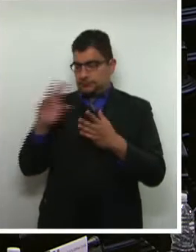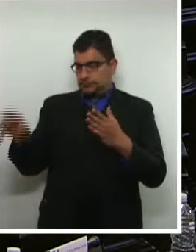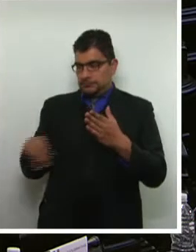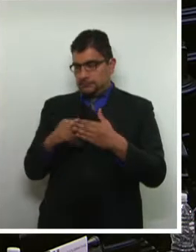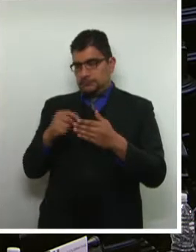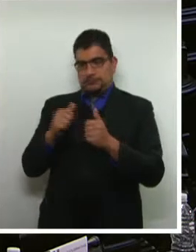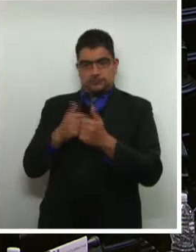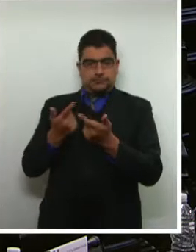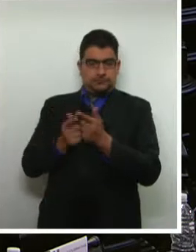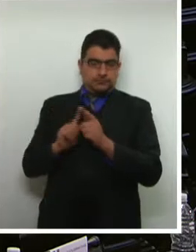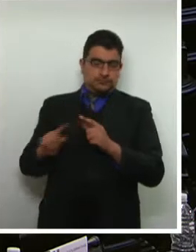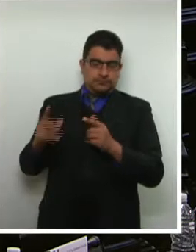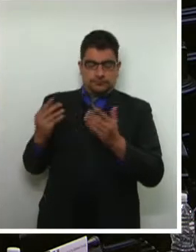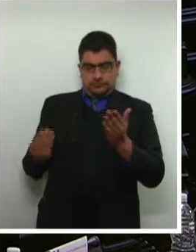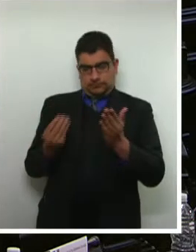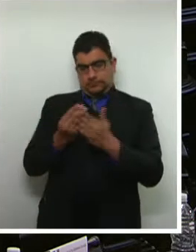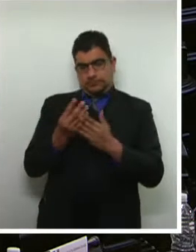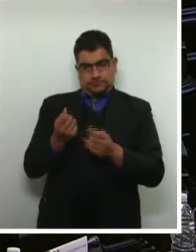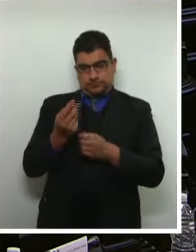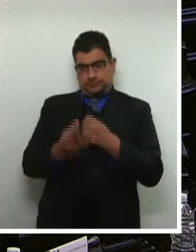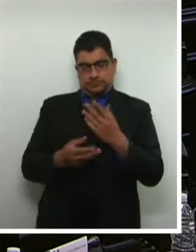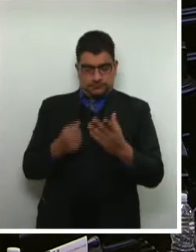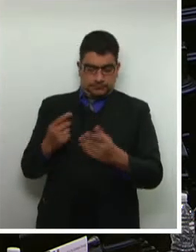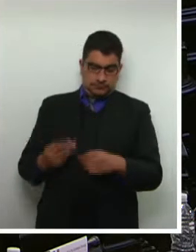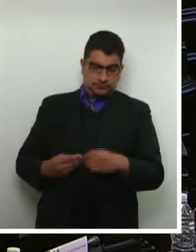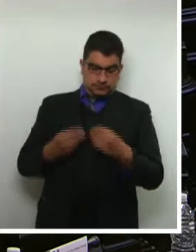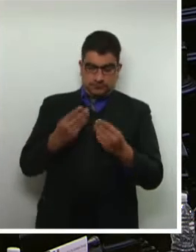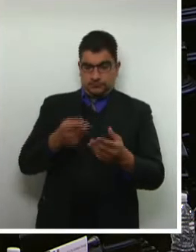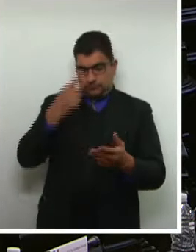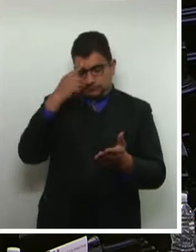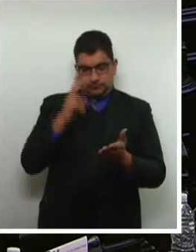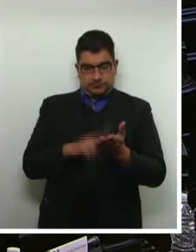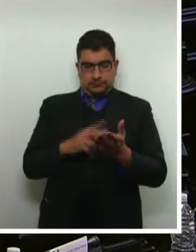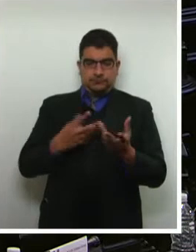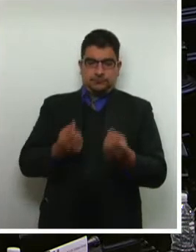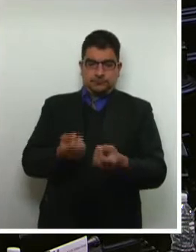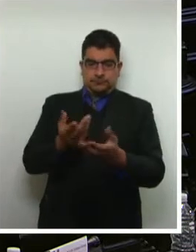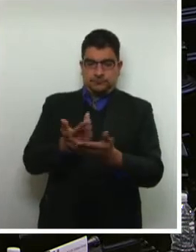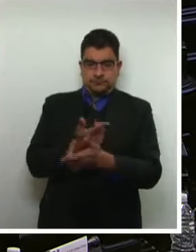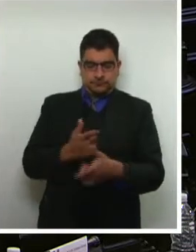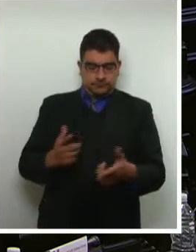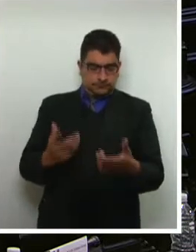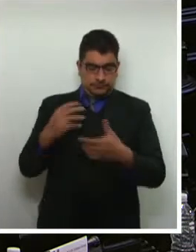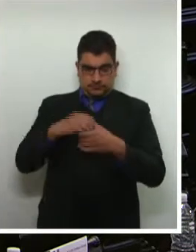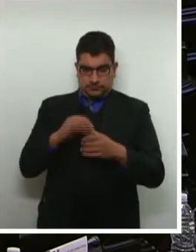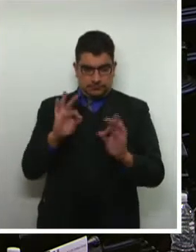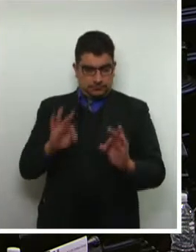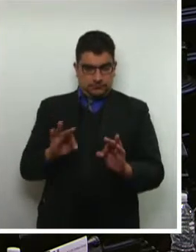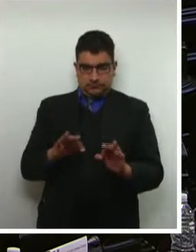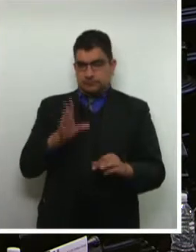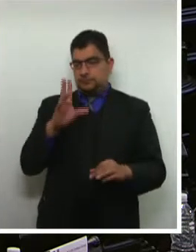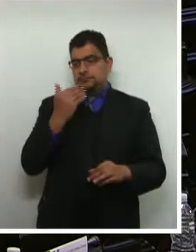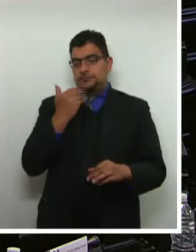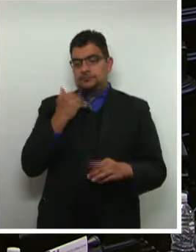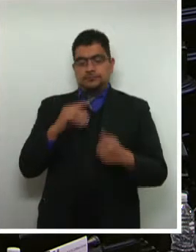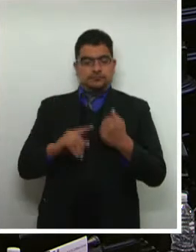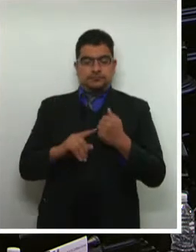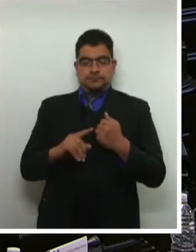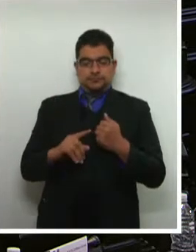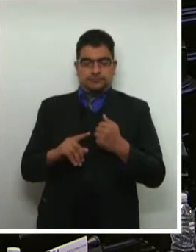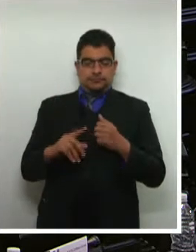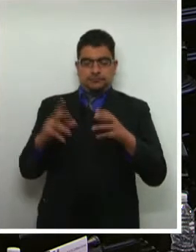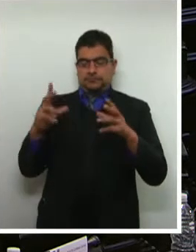esa instancia y que no deriven de procedimientos de deliberación pública serán nulos de pleno